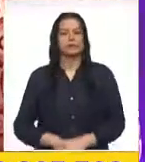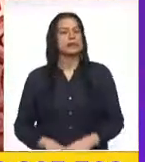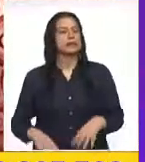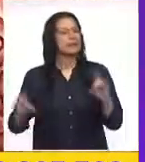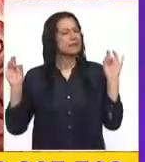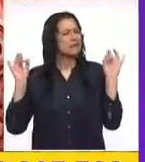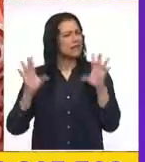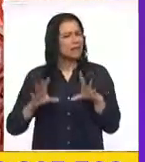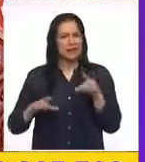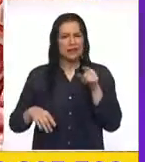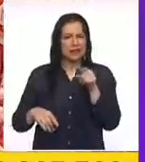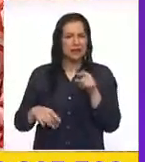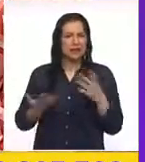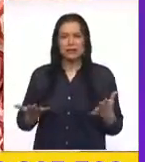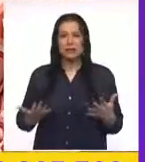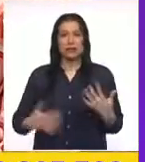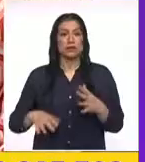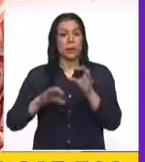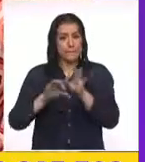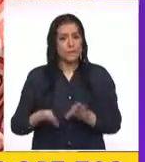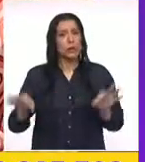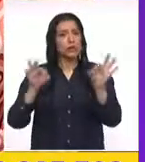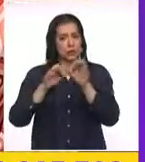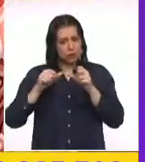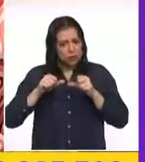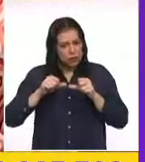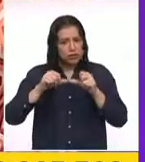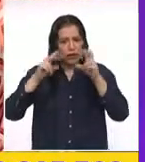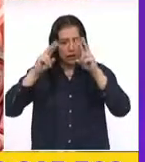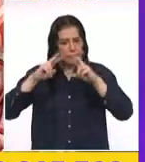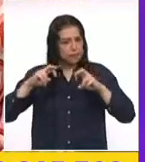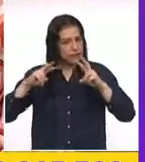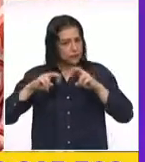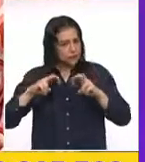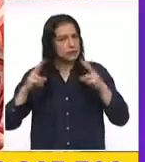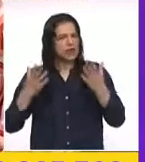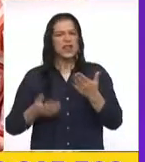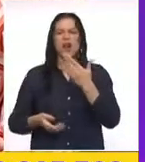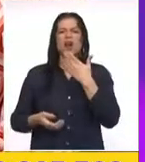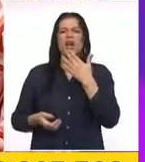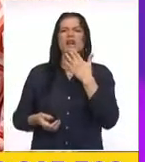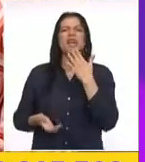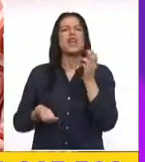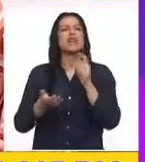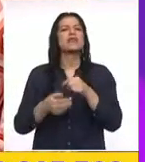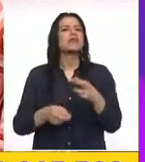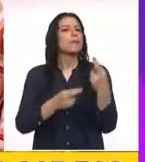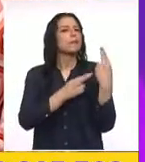Terribles hechos donde es importantísimo que se siga, de todas maneras, investigando quiénes más son